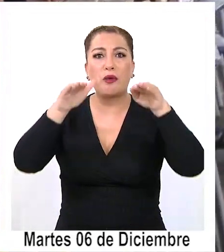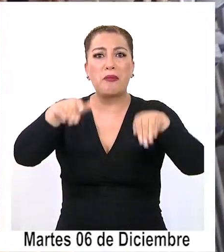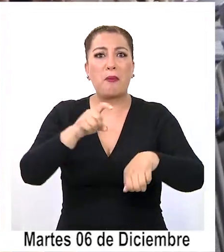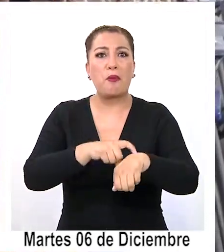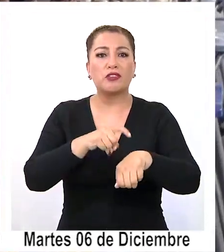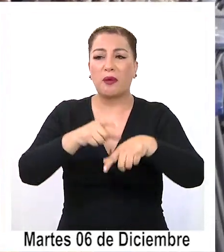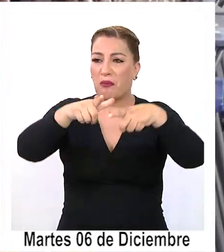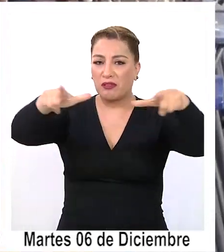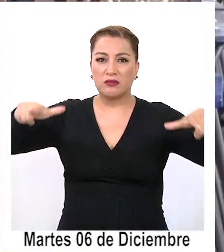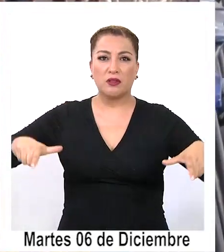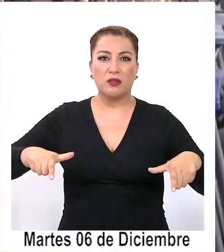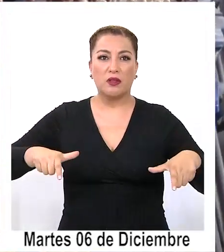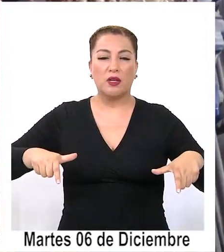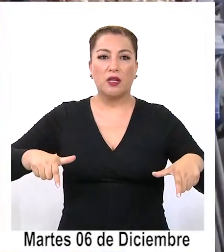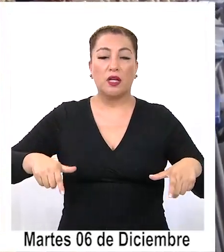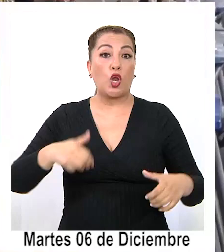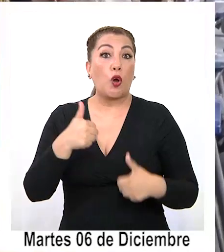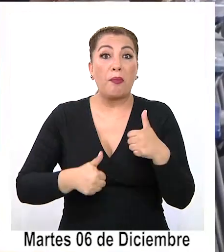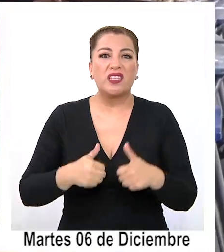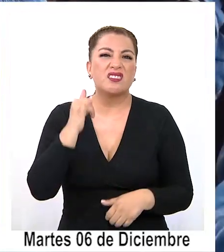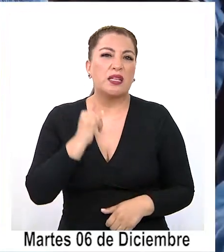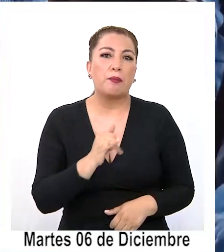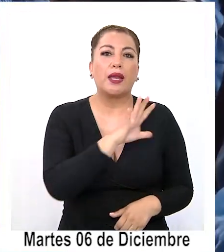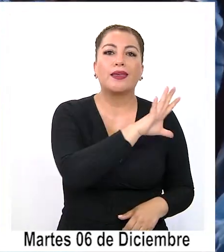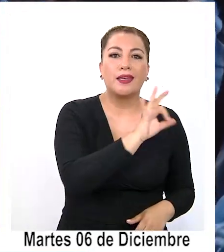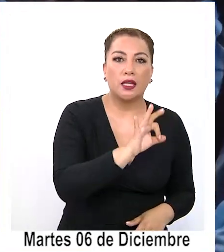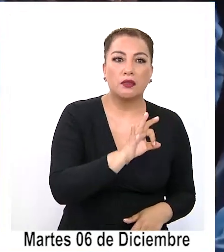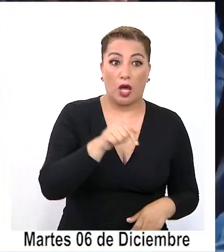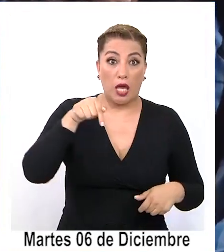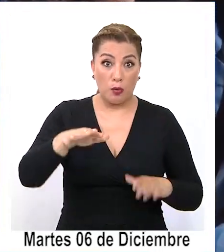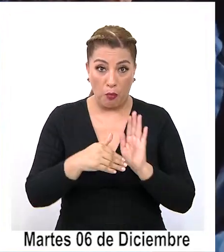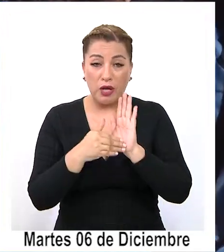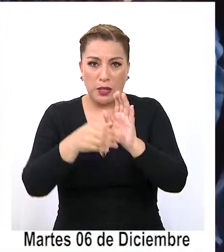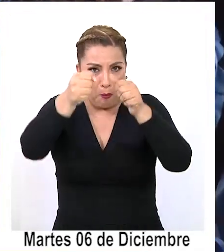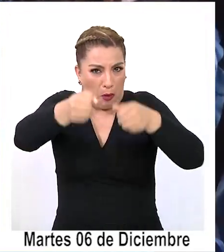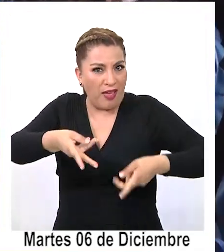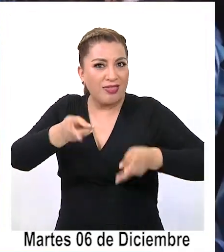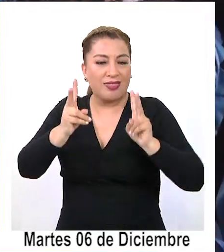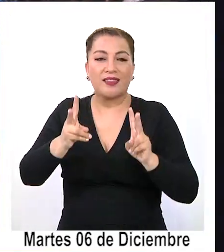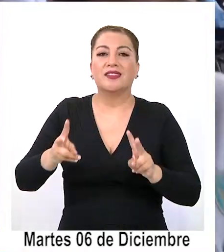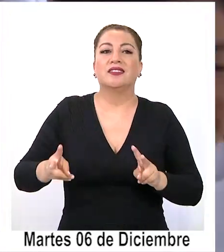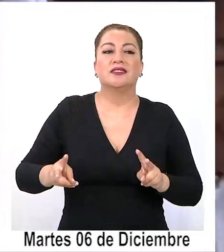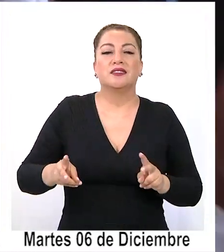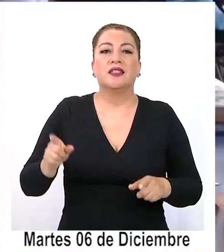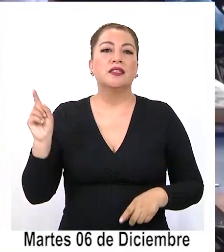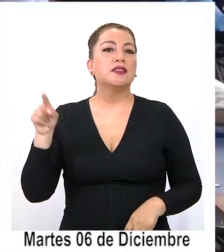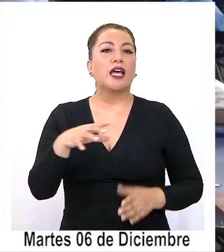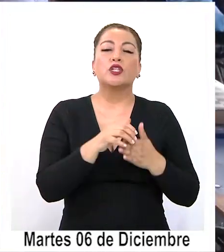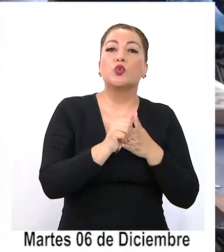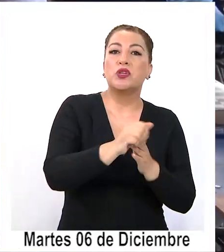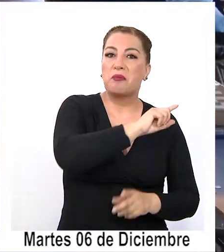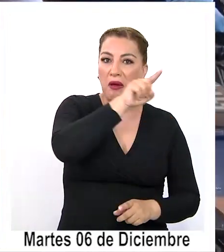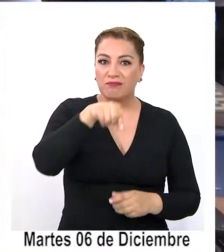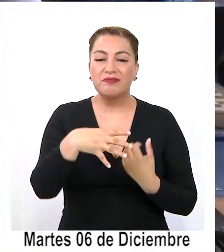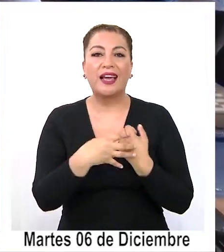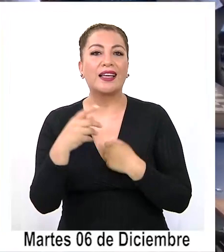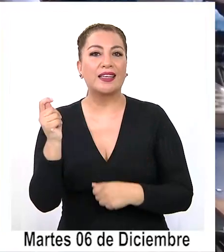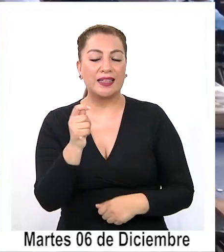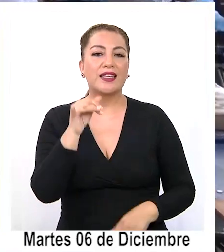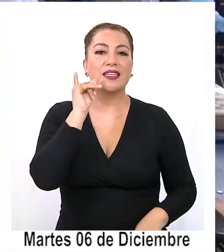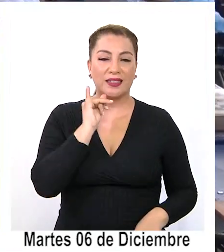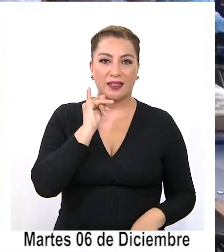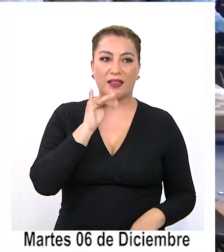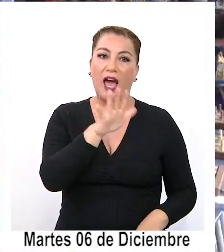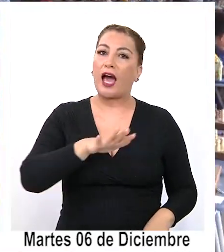un nacional siempre son como 500, entonces con esto demostramos que sí podemos organizar y que venga turismo a la región, la nos sirve